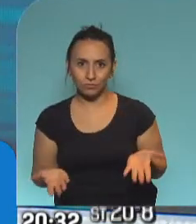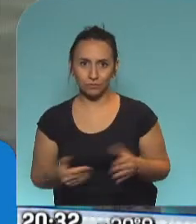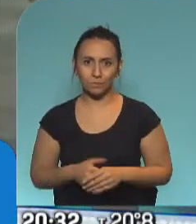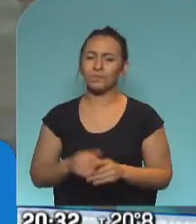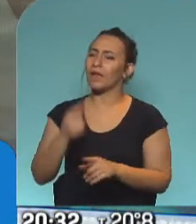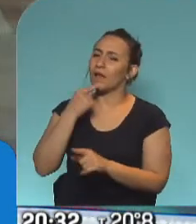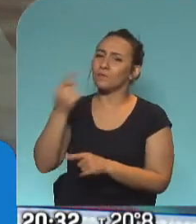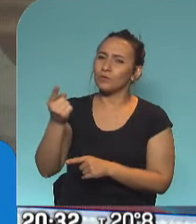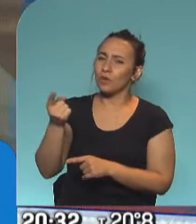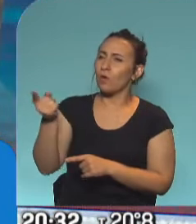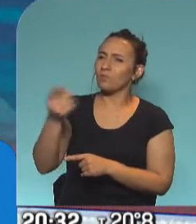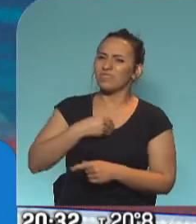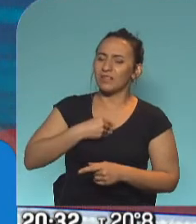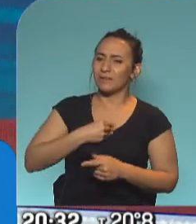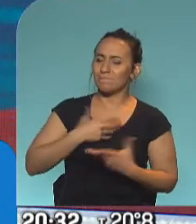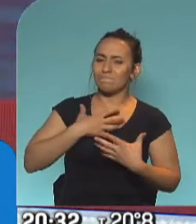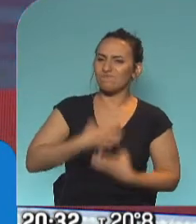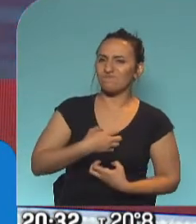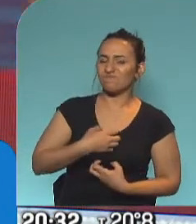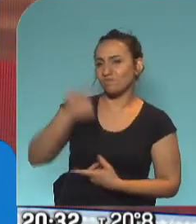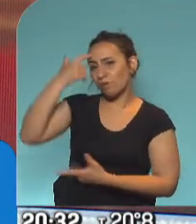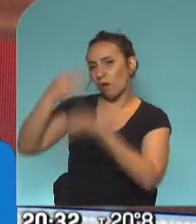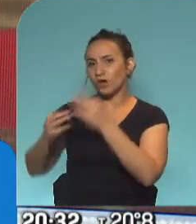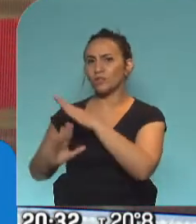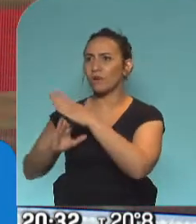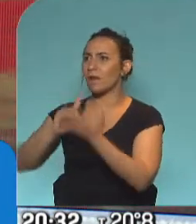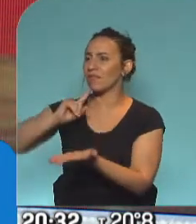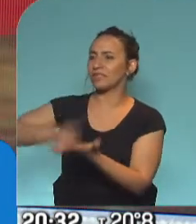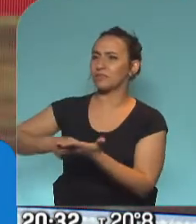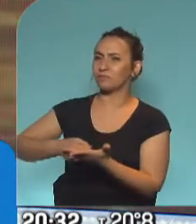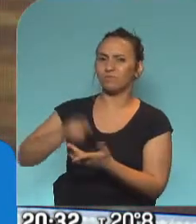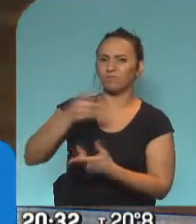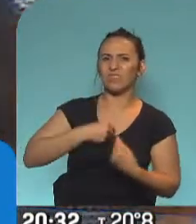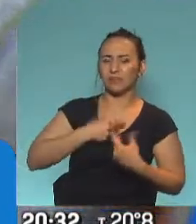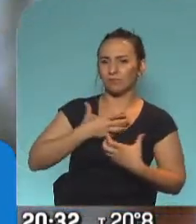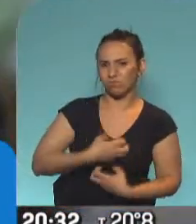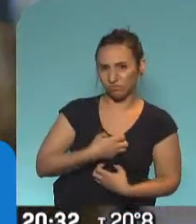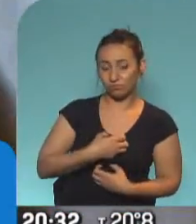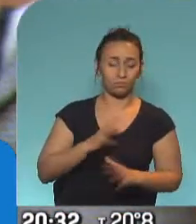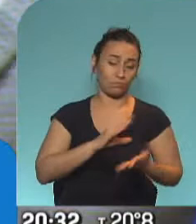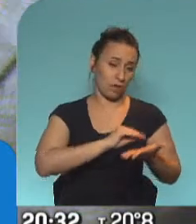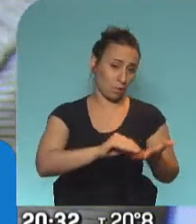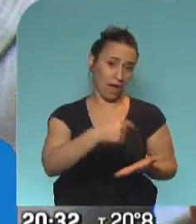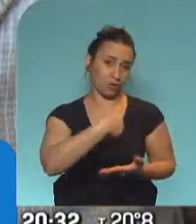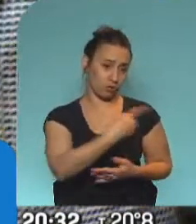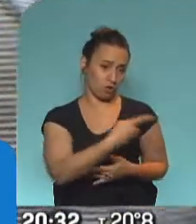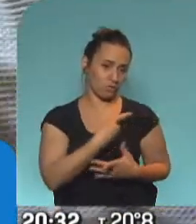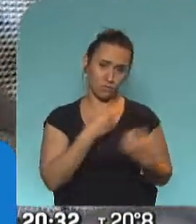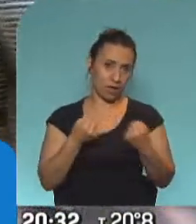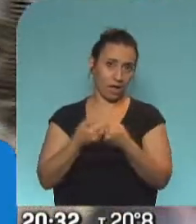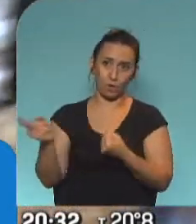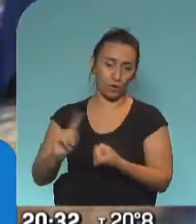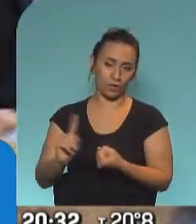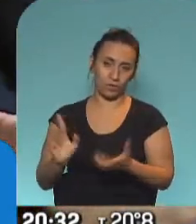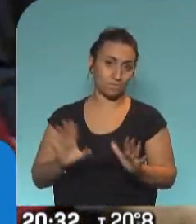final. ¿Lo defraudó el fallo de la Corte? Bueno, nosotros no estamos de acuerdo con mi abogado, con lo que se resolvió, no